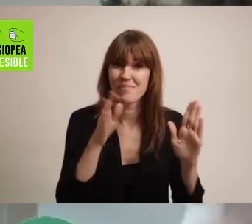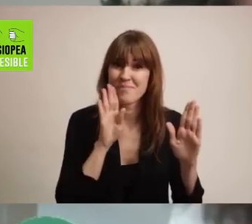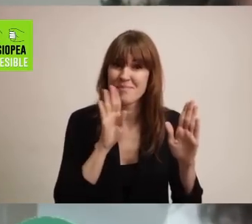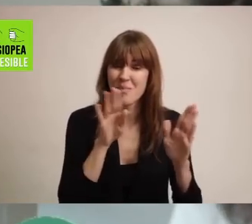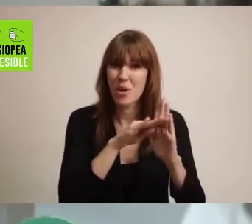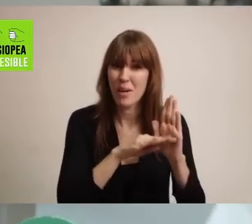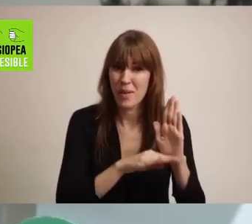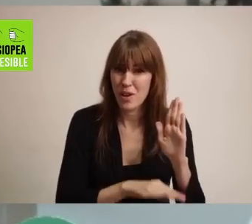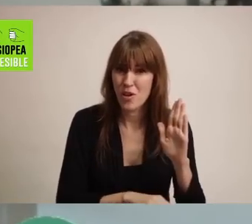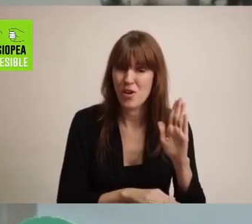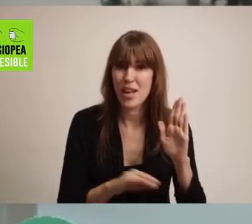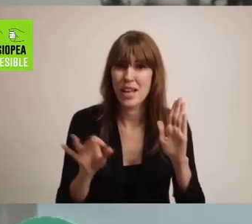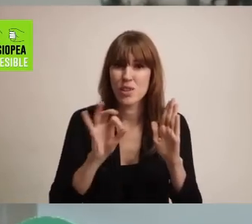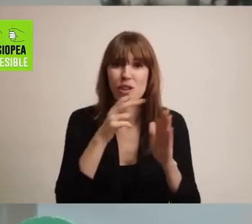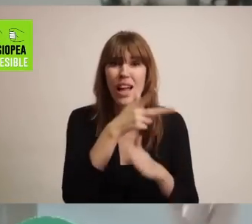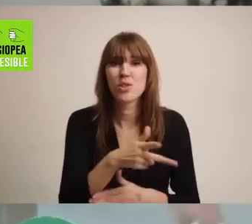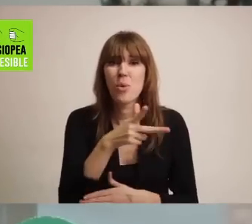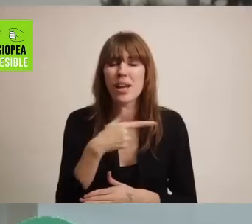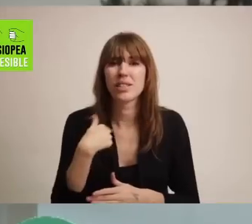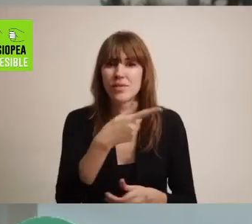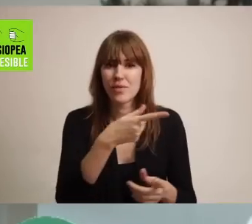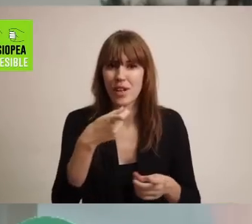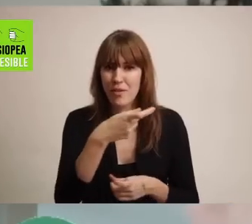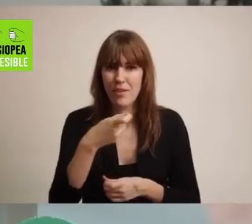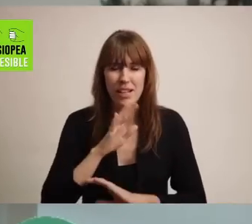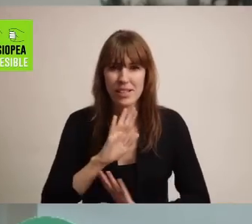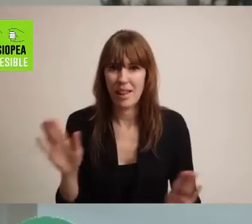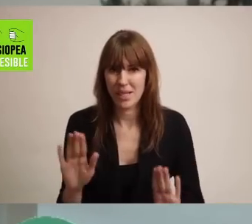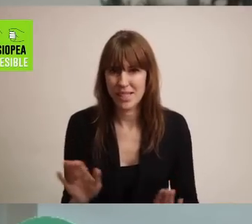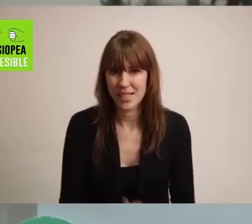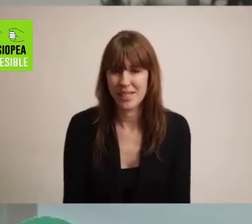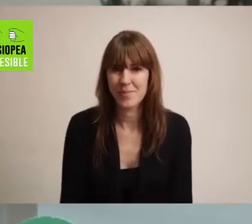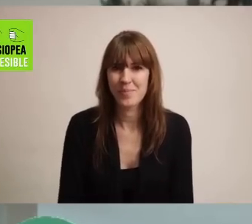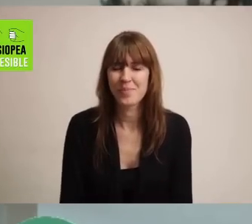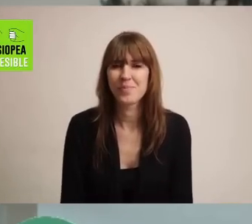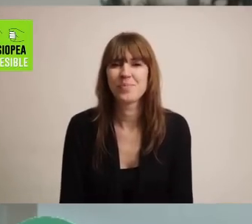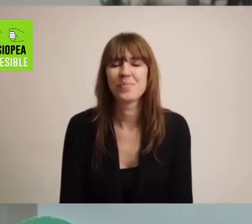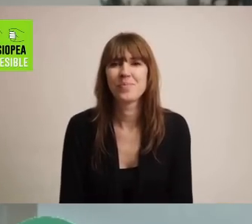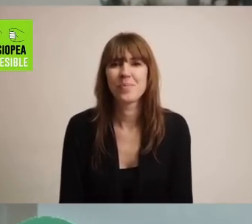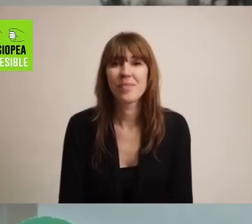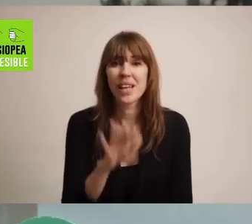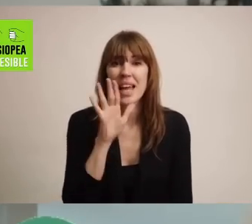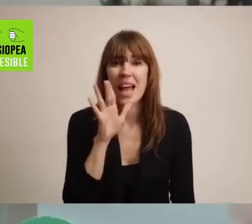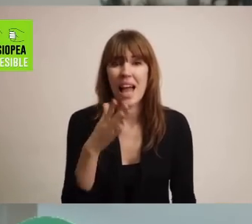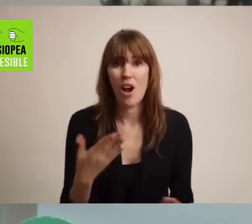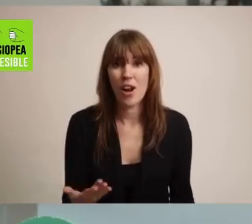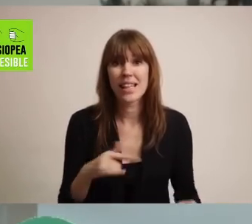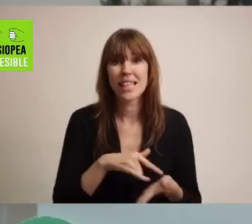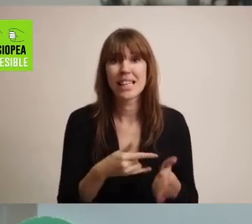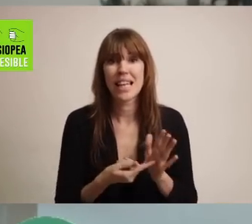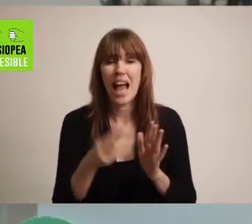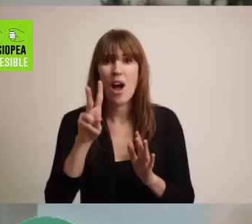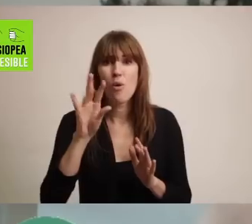programaciones y esos, como llamo, tatuajes. Nada más. Ahora, aparte de la